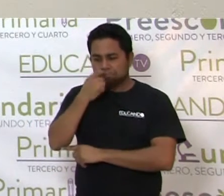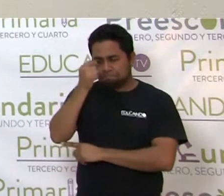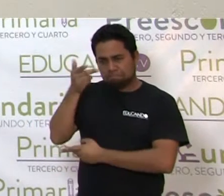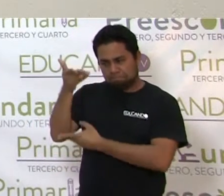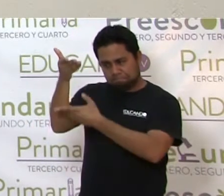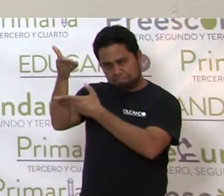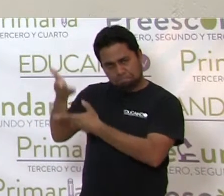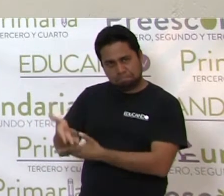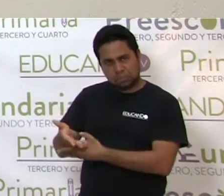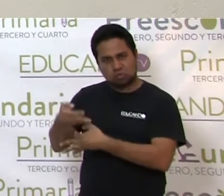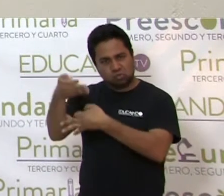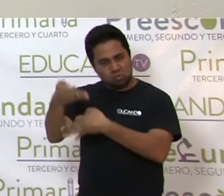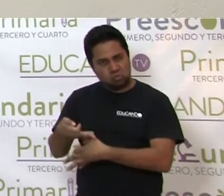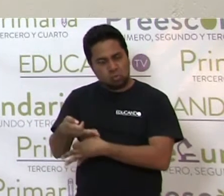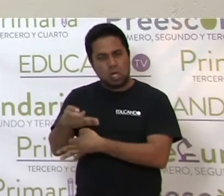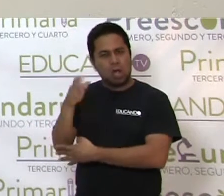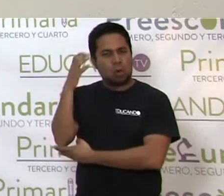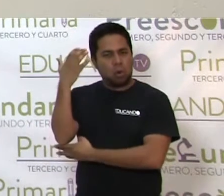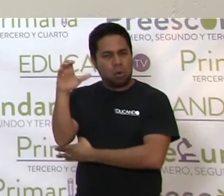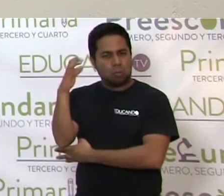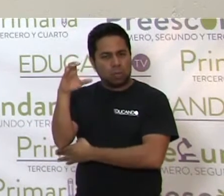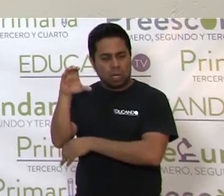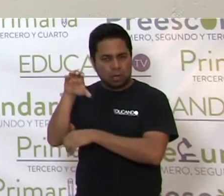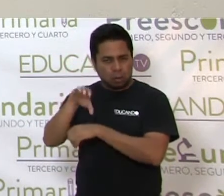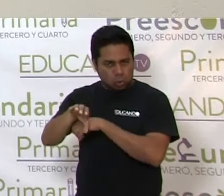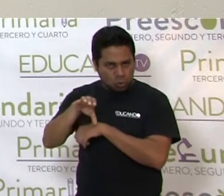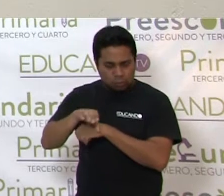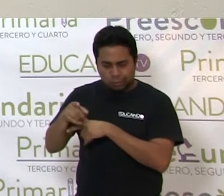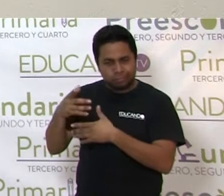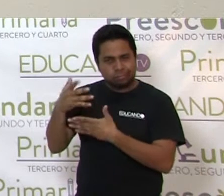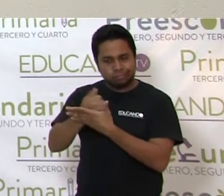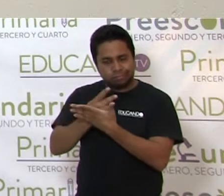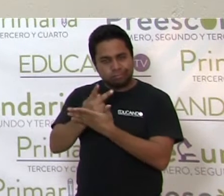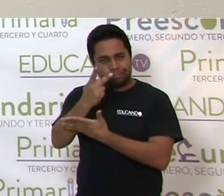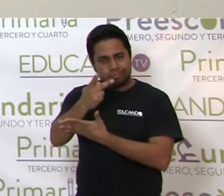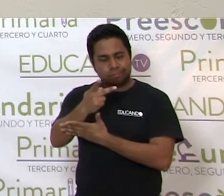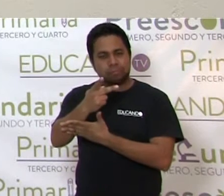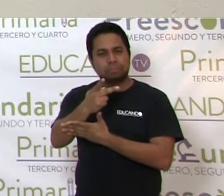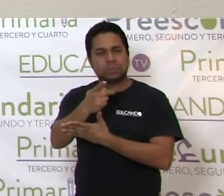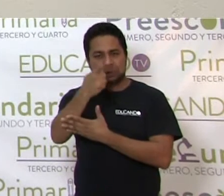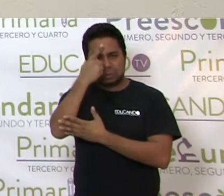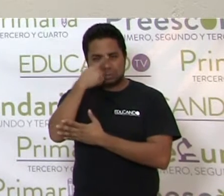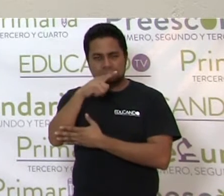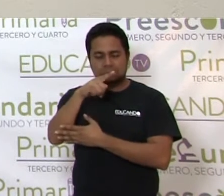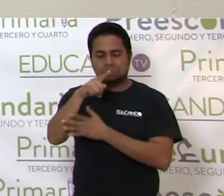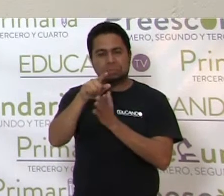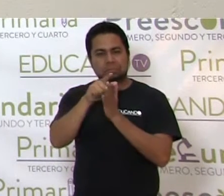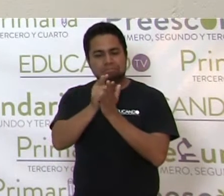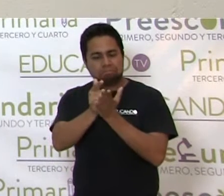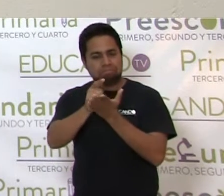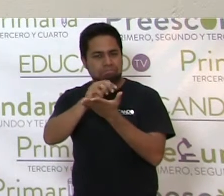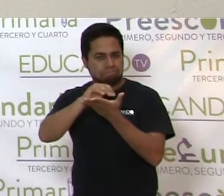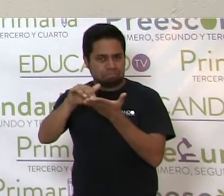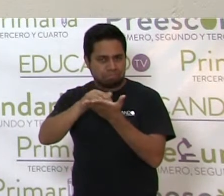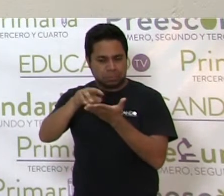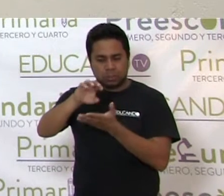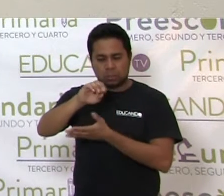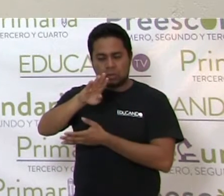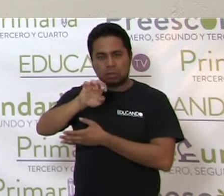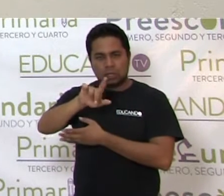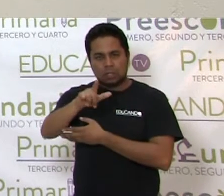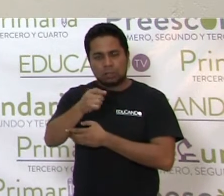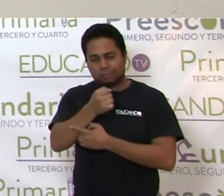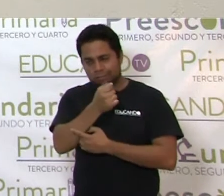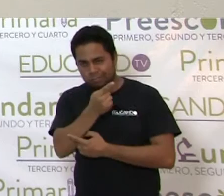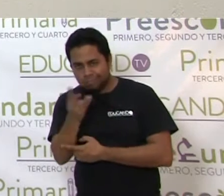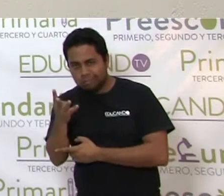un escritor colombiano, ganador del Premio Nobel de Literatura. Es uno de los pocos